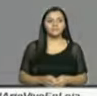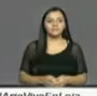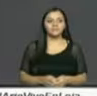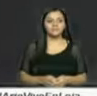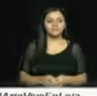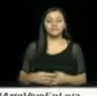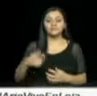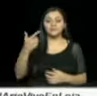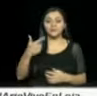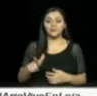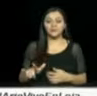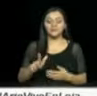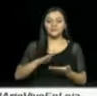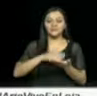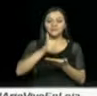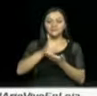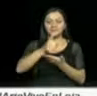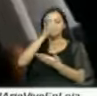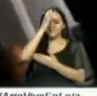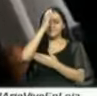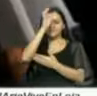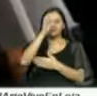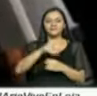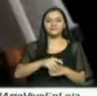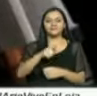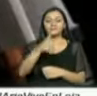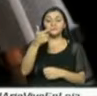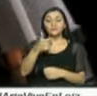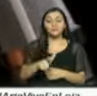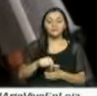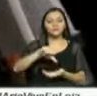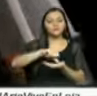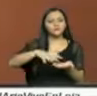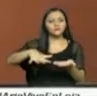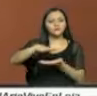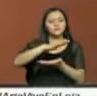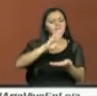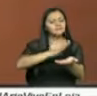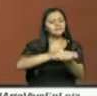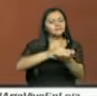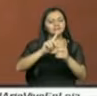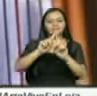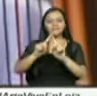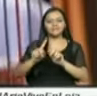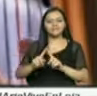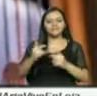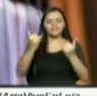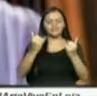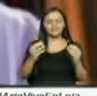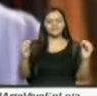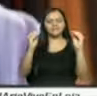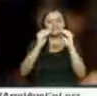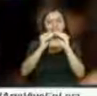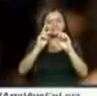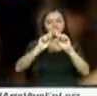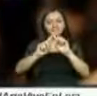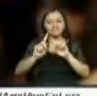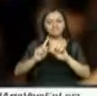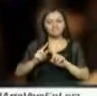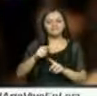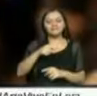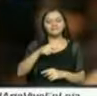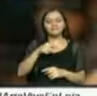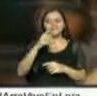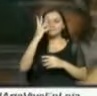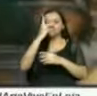Loja, capital de la cultura. Loja, la ciudad musical. Son tantos los adjetivos que se ha